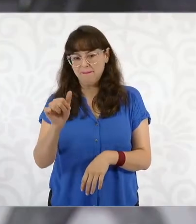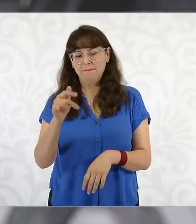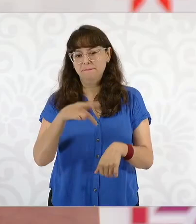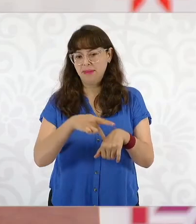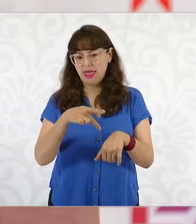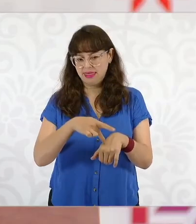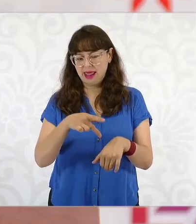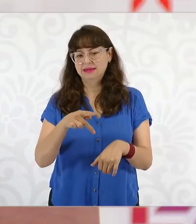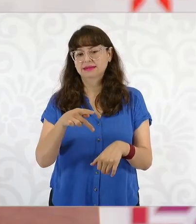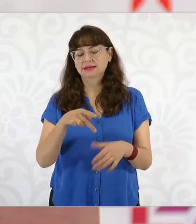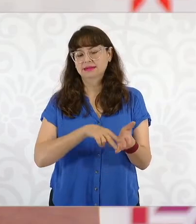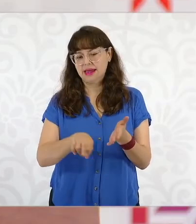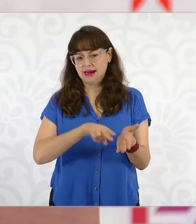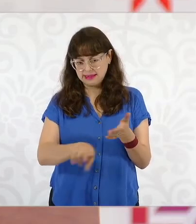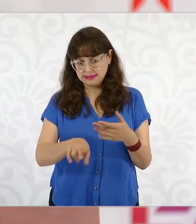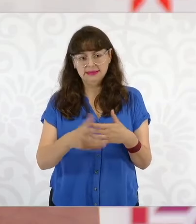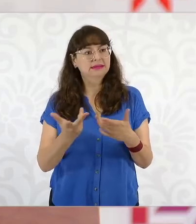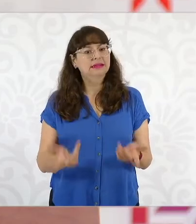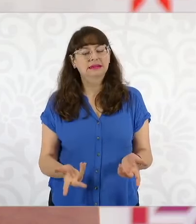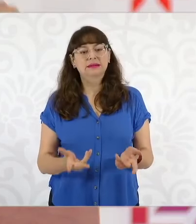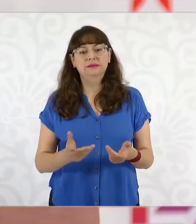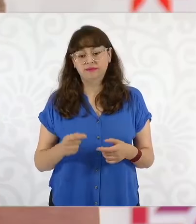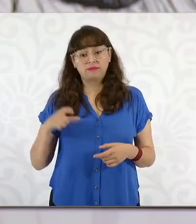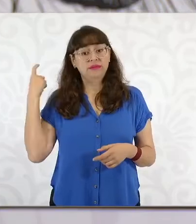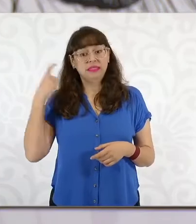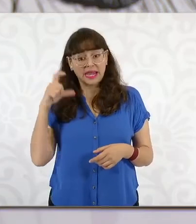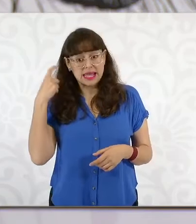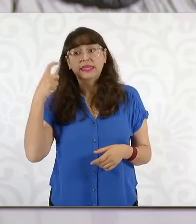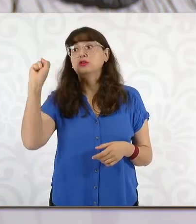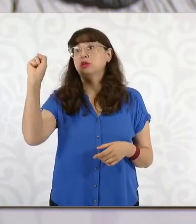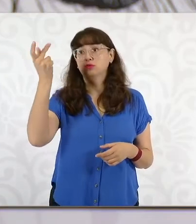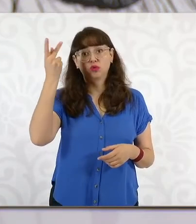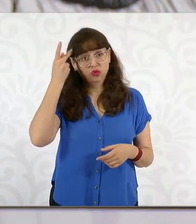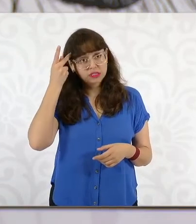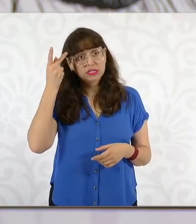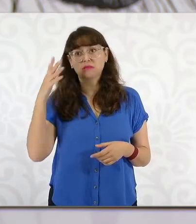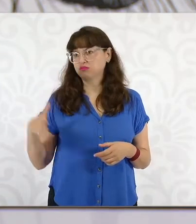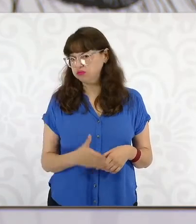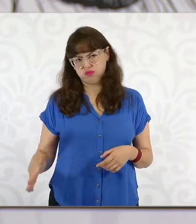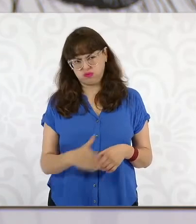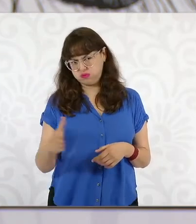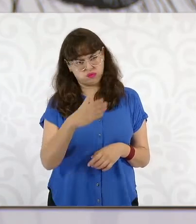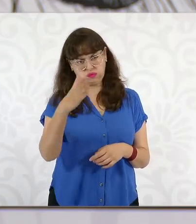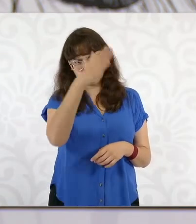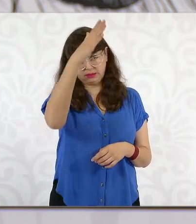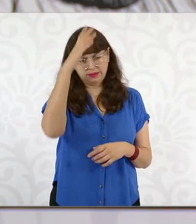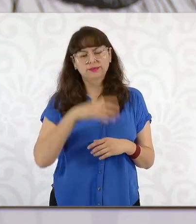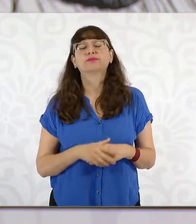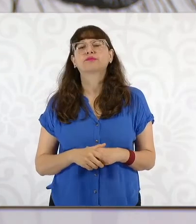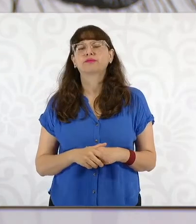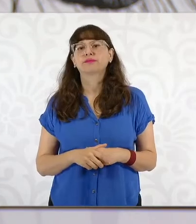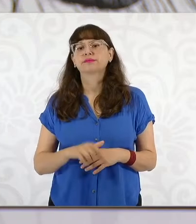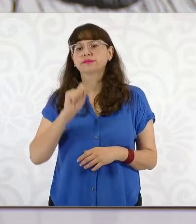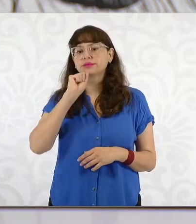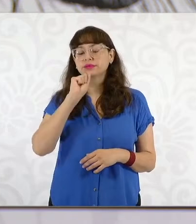que atraviesa distintas entidades de la República, desde Querétaro, San Luis Potosí, también se va